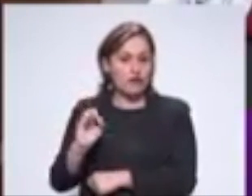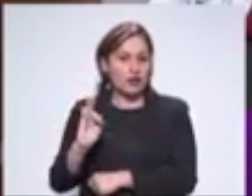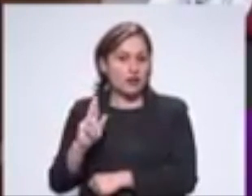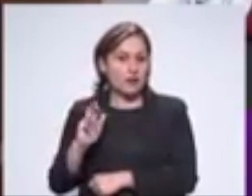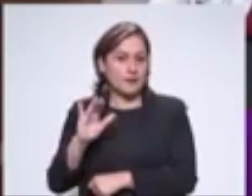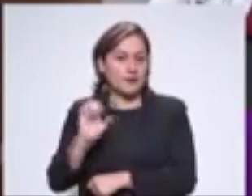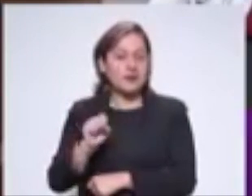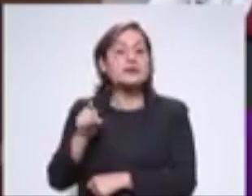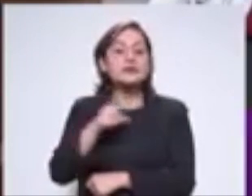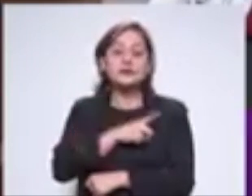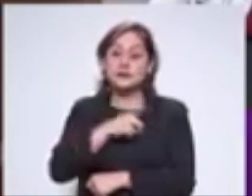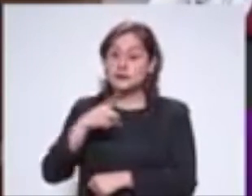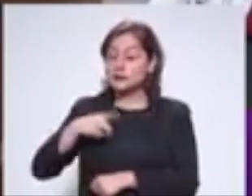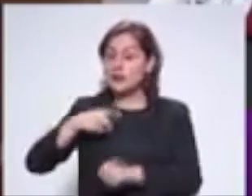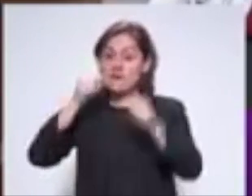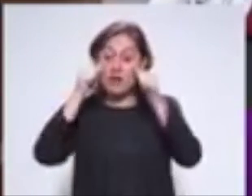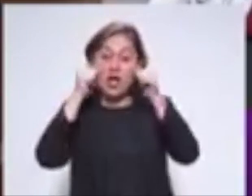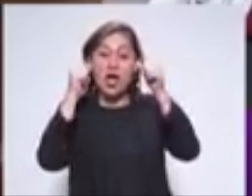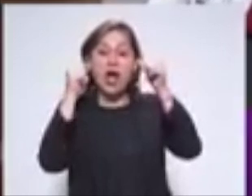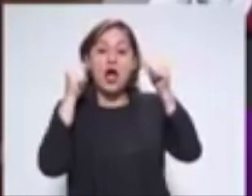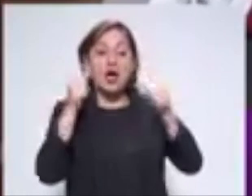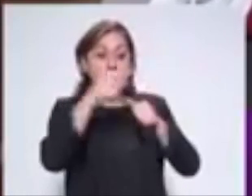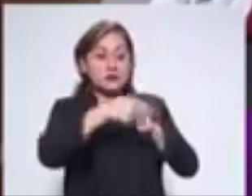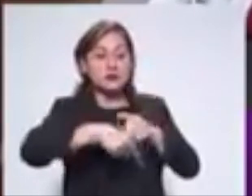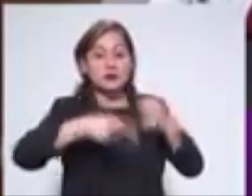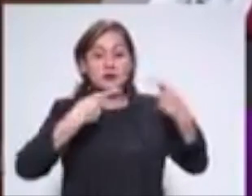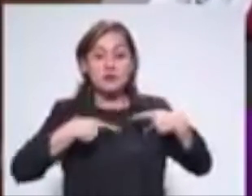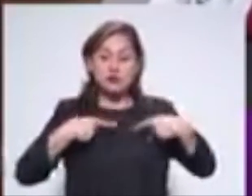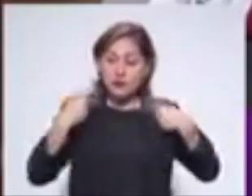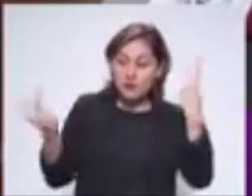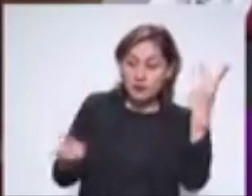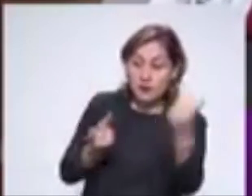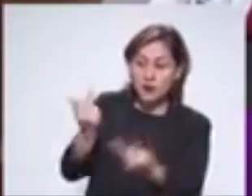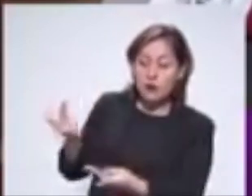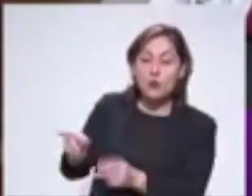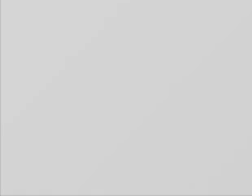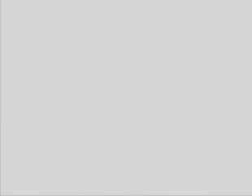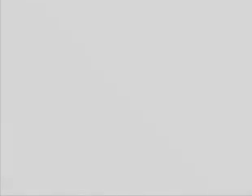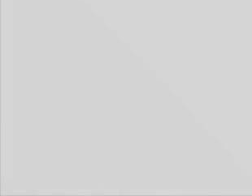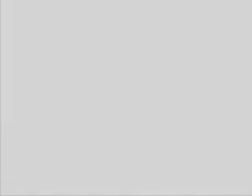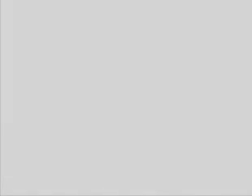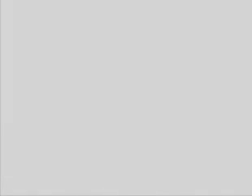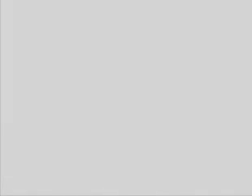las solicitudes y a su vez cumpla otorgando la información requerida.